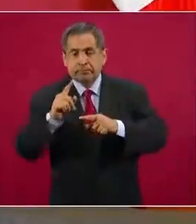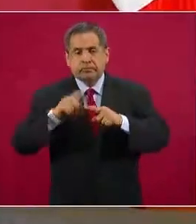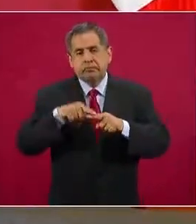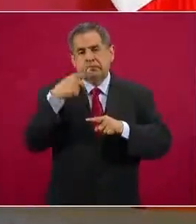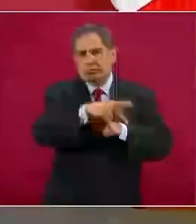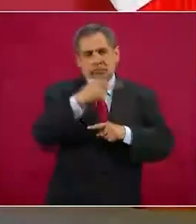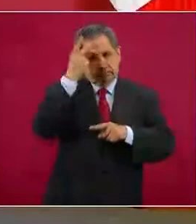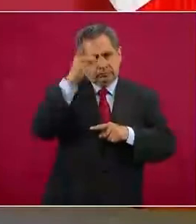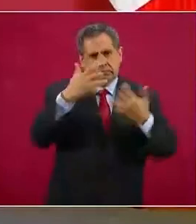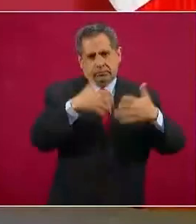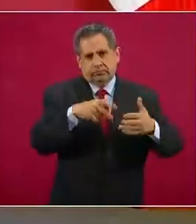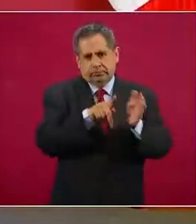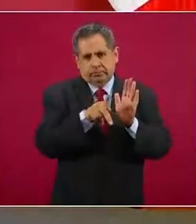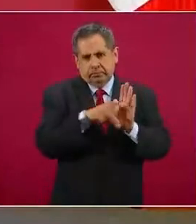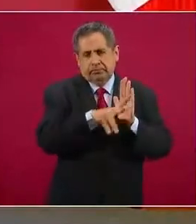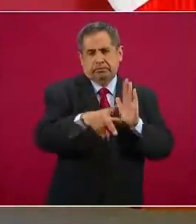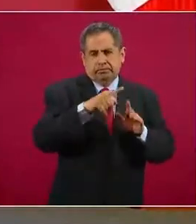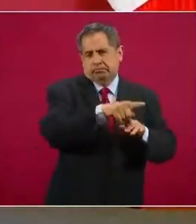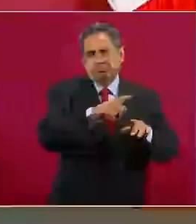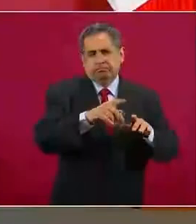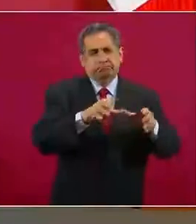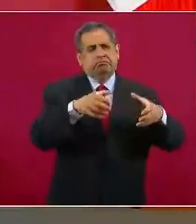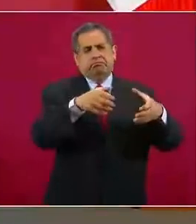se le atribuye a la redacción.